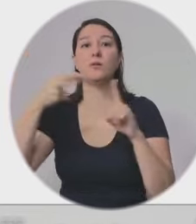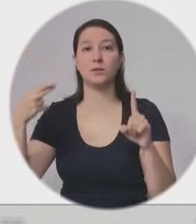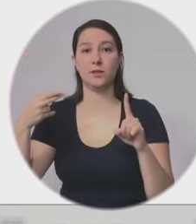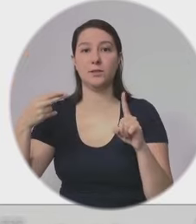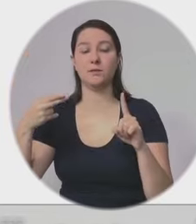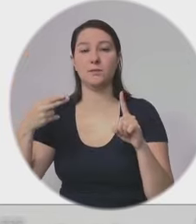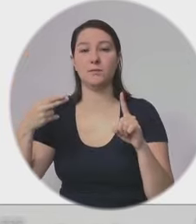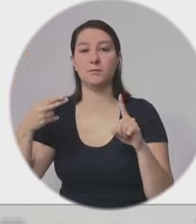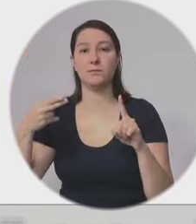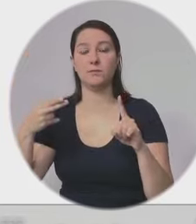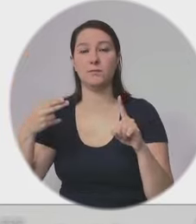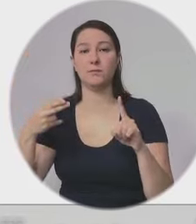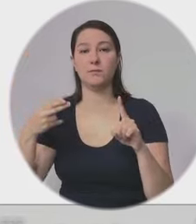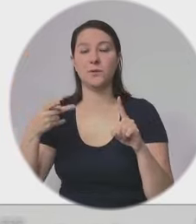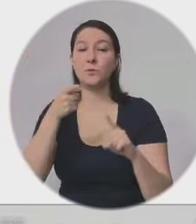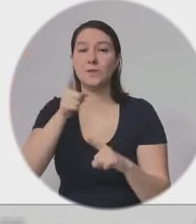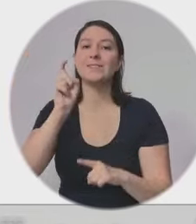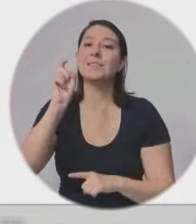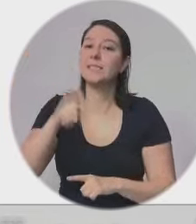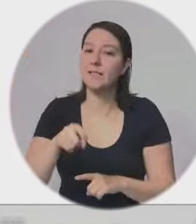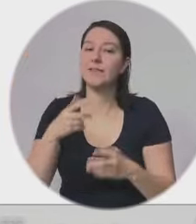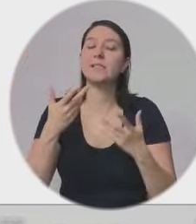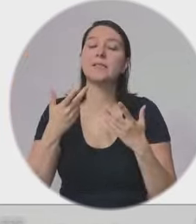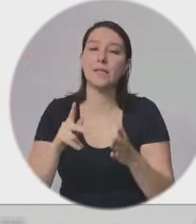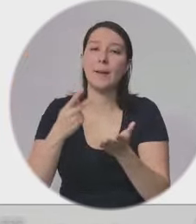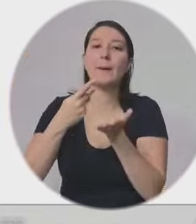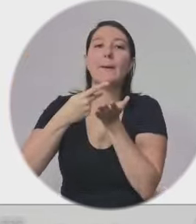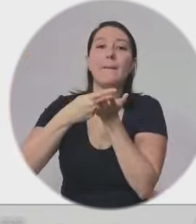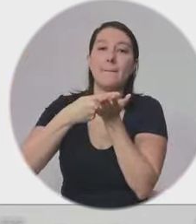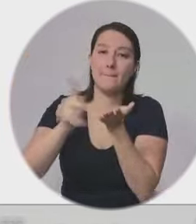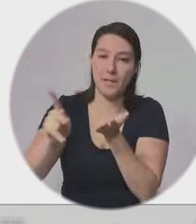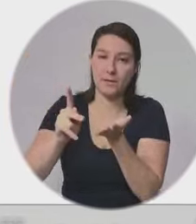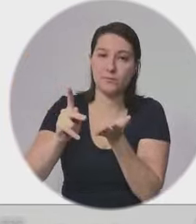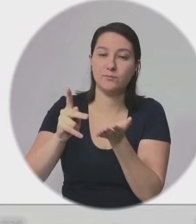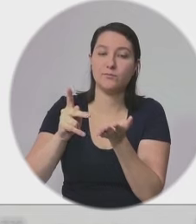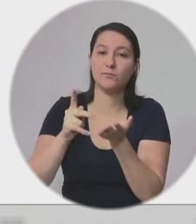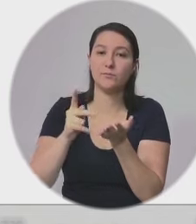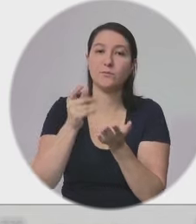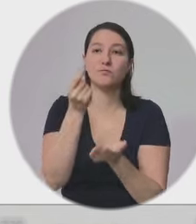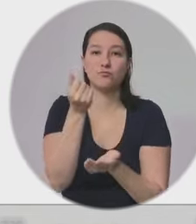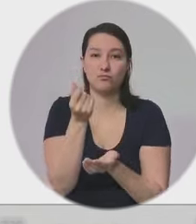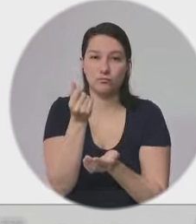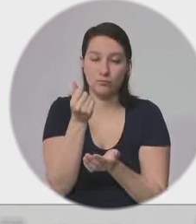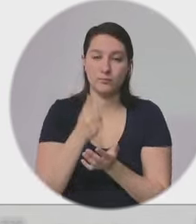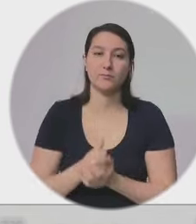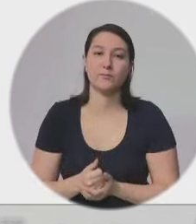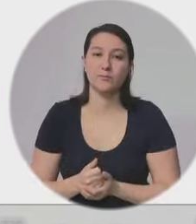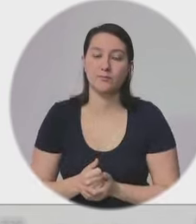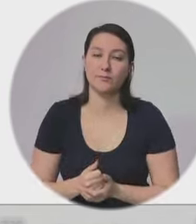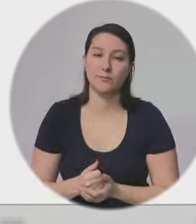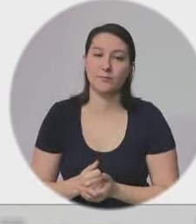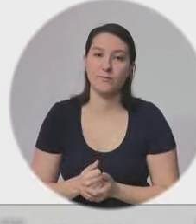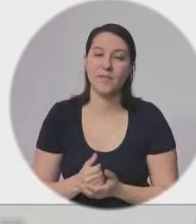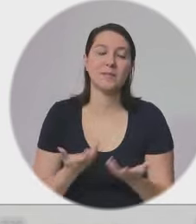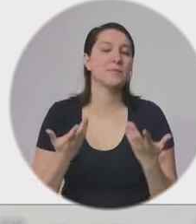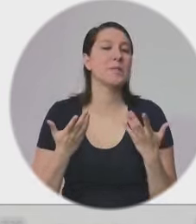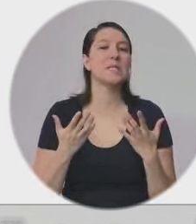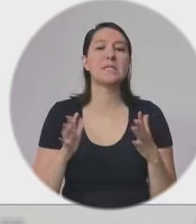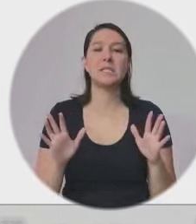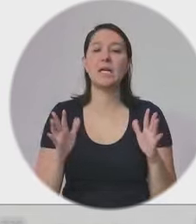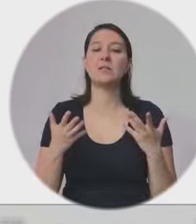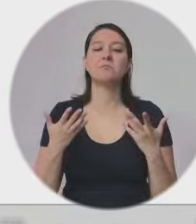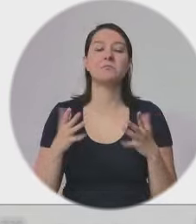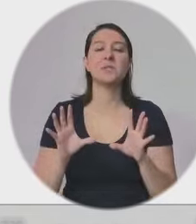tienen que ustedes ya pagar el monto que aparece entonces luego de haber hecho esto ustedes básicamente ya tienen la